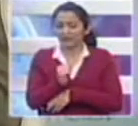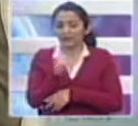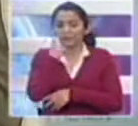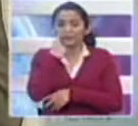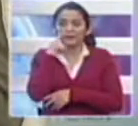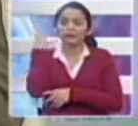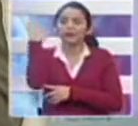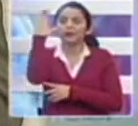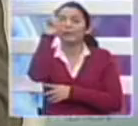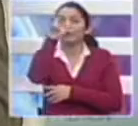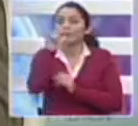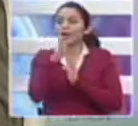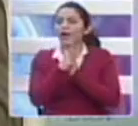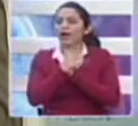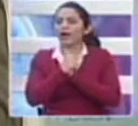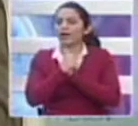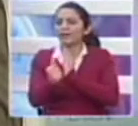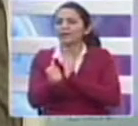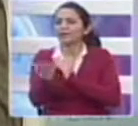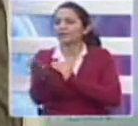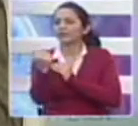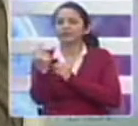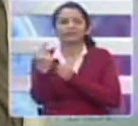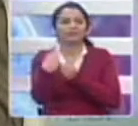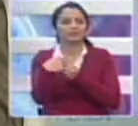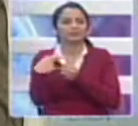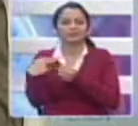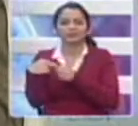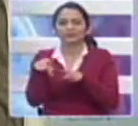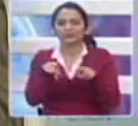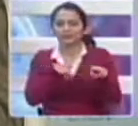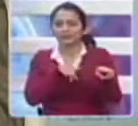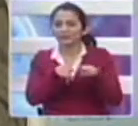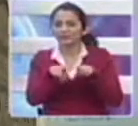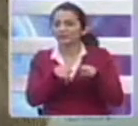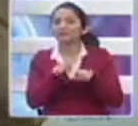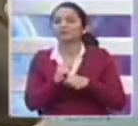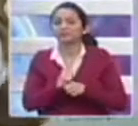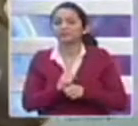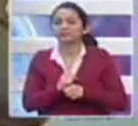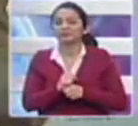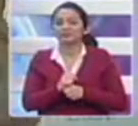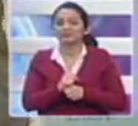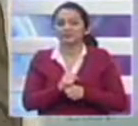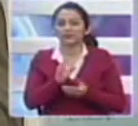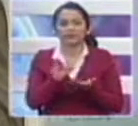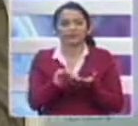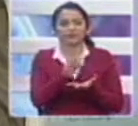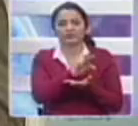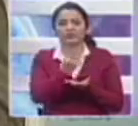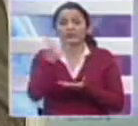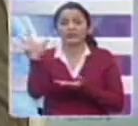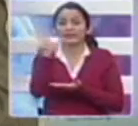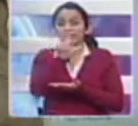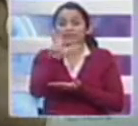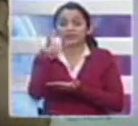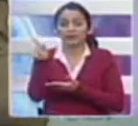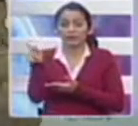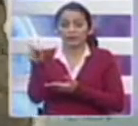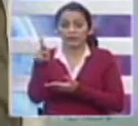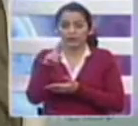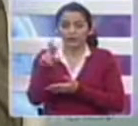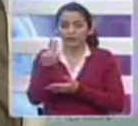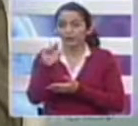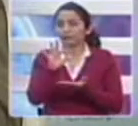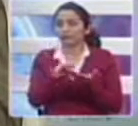talentos de las parroquias. Se hizo toda una gala en el Teatro Capitol, donde participaron las 33 parroquias, 27 parroquias, fíjense en el